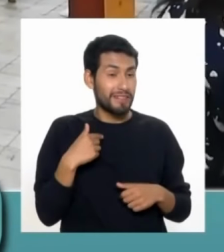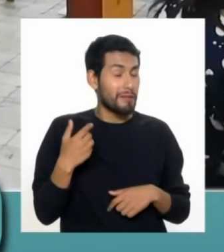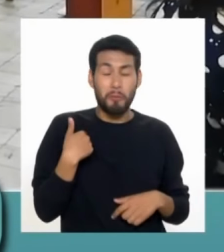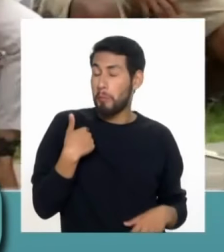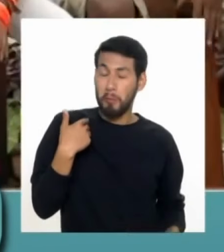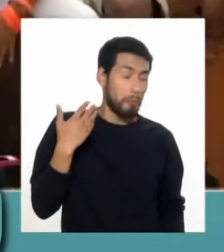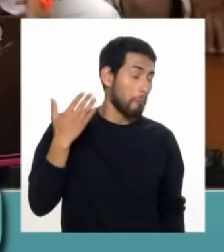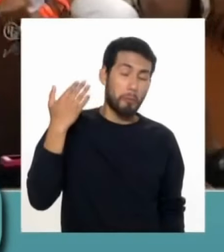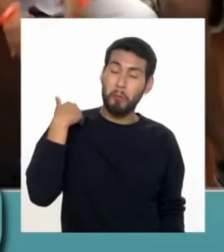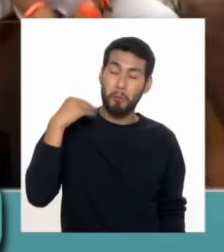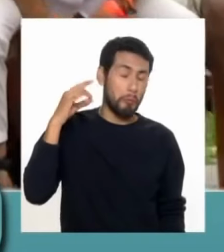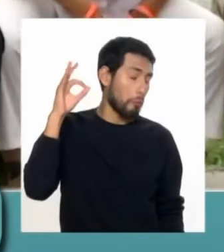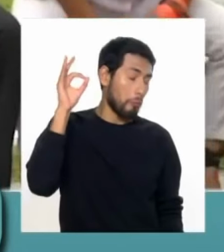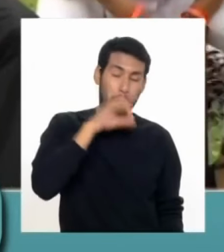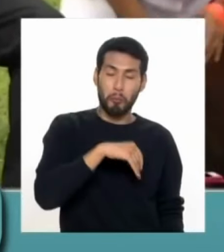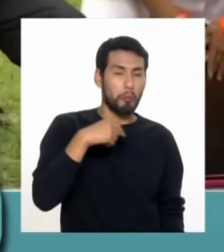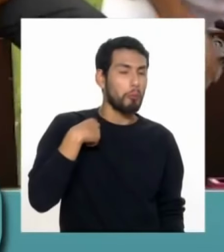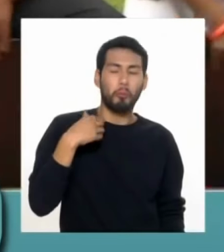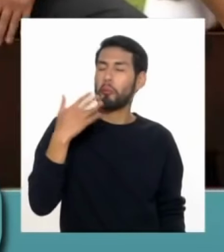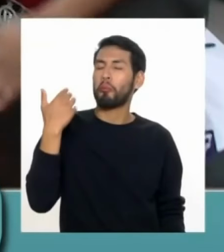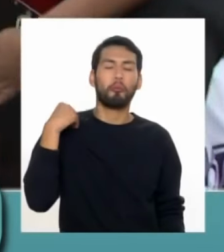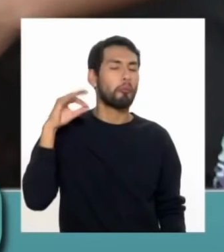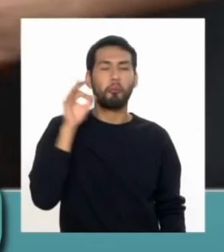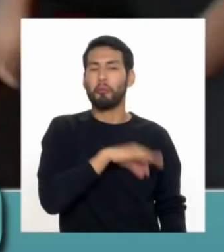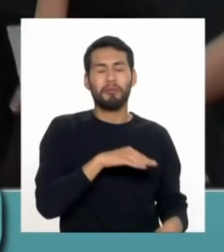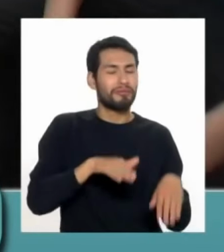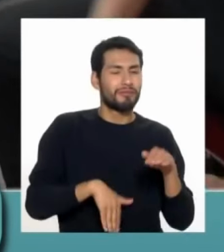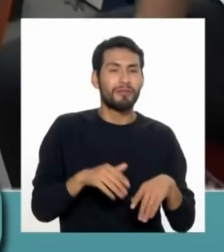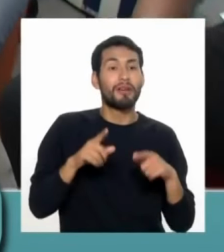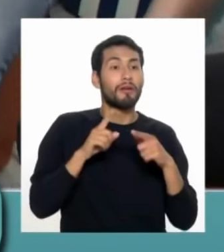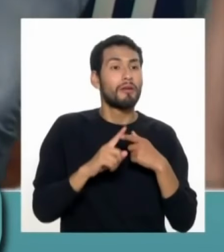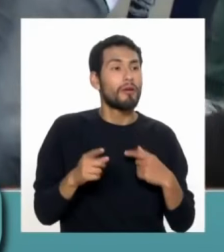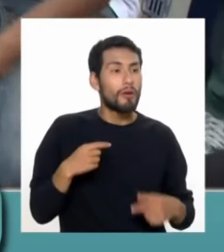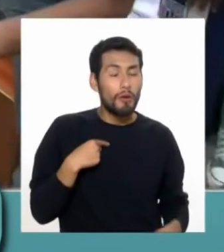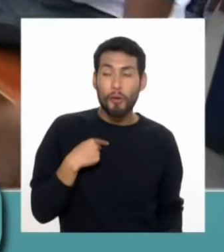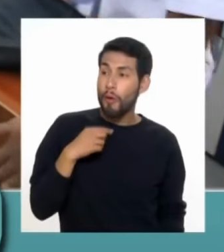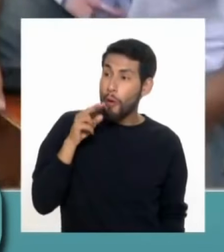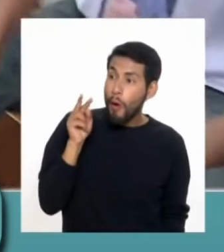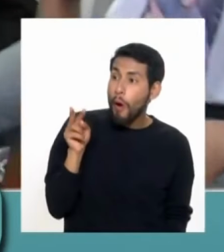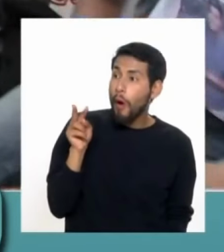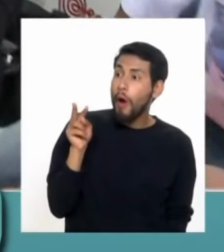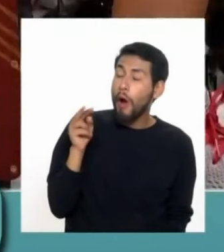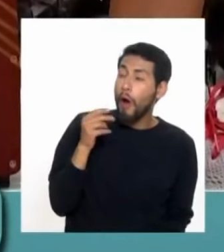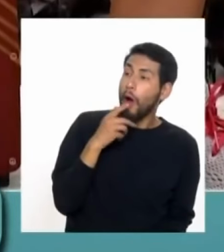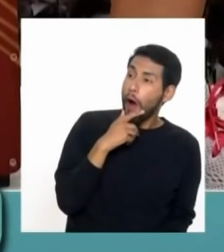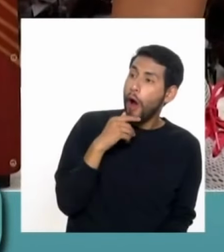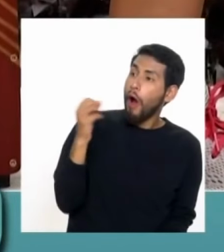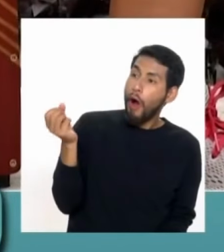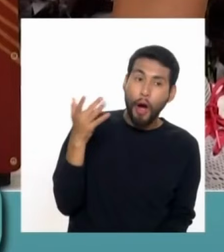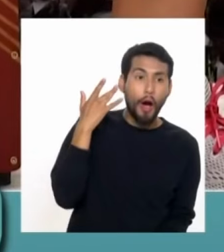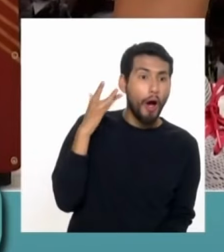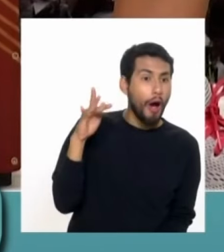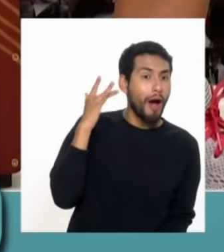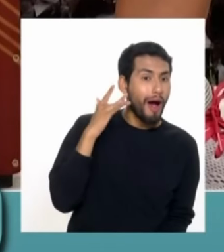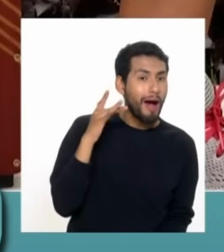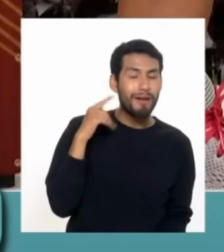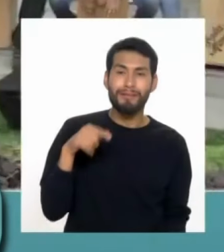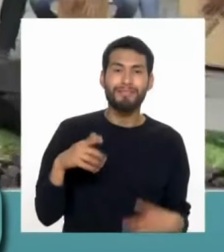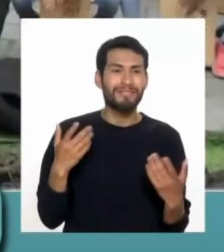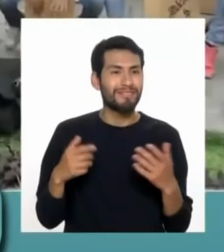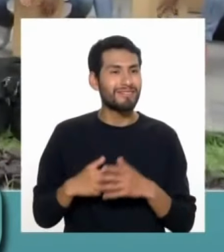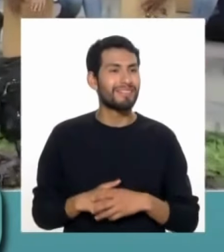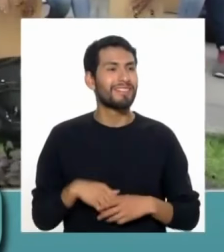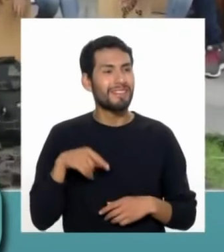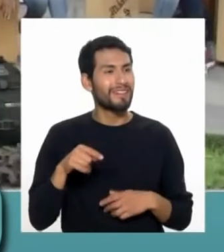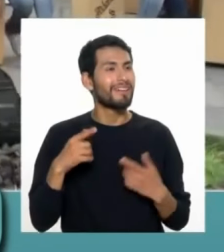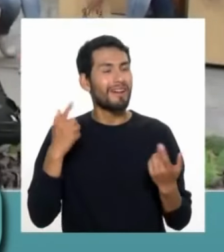sabía, la verdad, yo nunca había tocado un cajón, pero al escucharlos, simplemente al escucharlos, porque ellos se concentraban en el patio